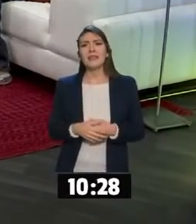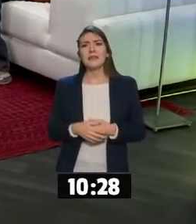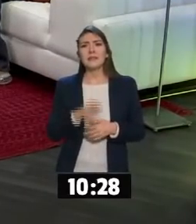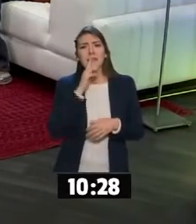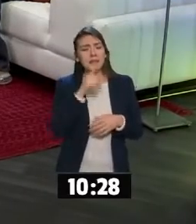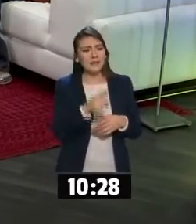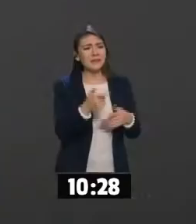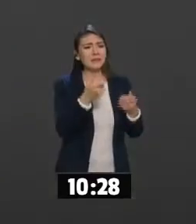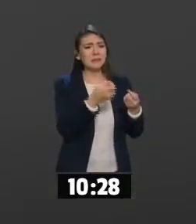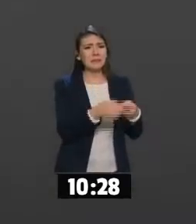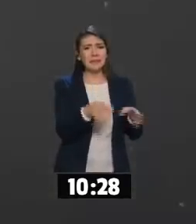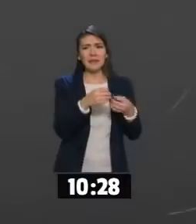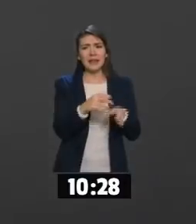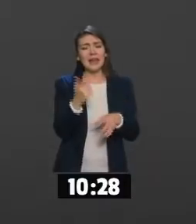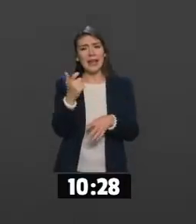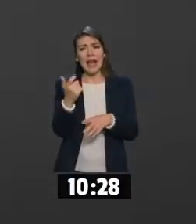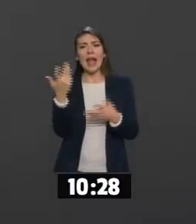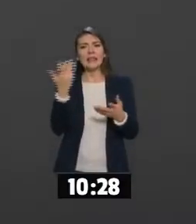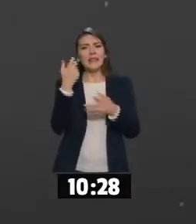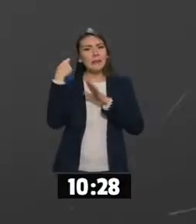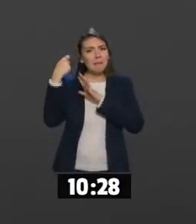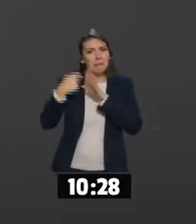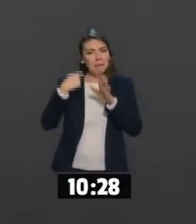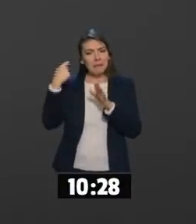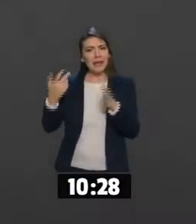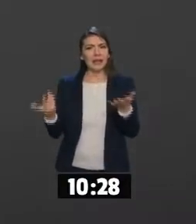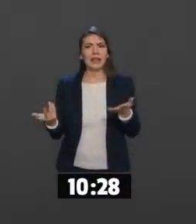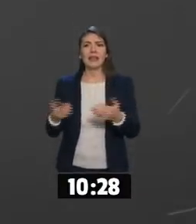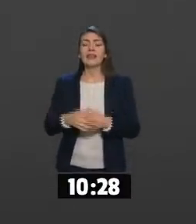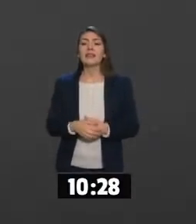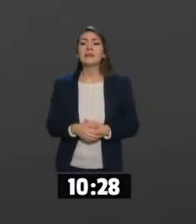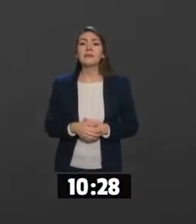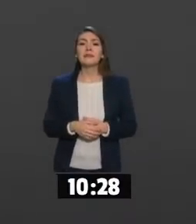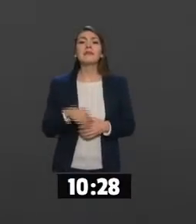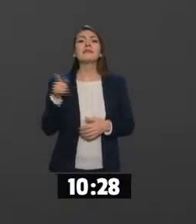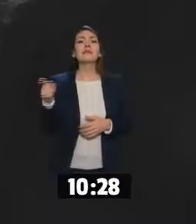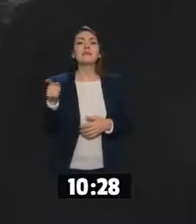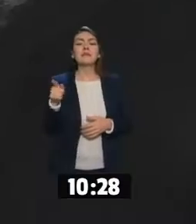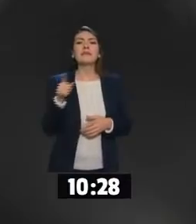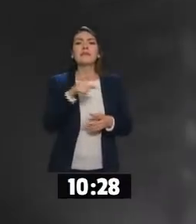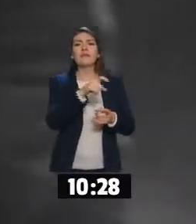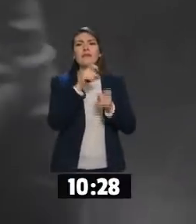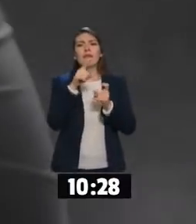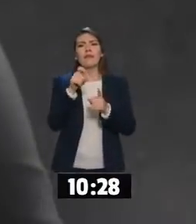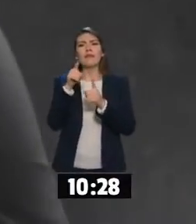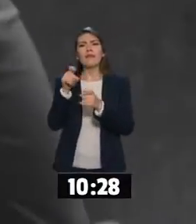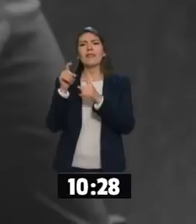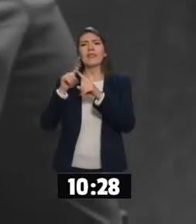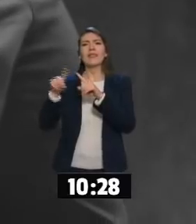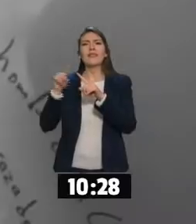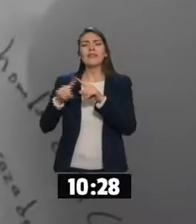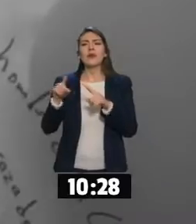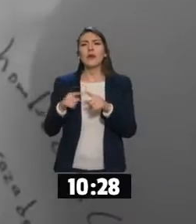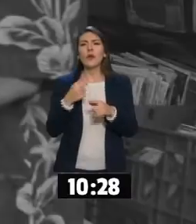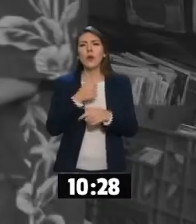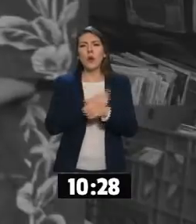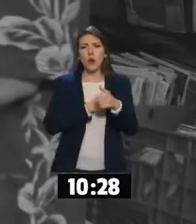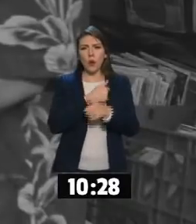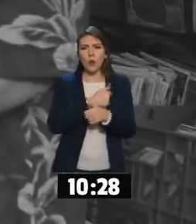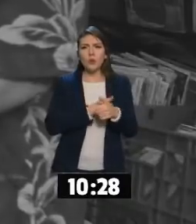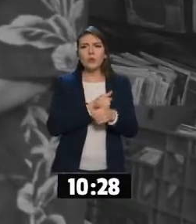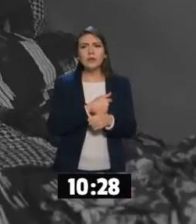dinero haciendo películas, ¿verdad? Sí, y entonces ella ganó una lanita en de varias becas y varios concursos y